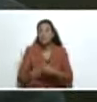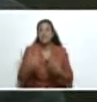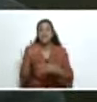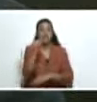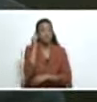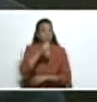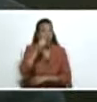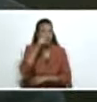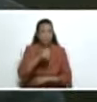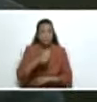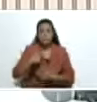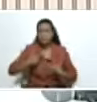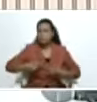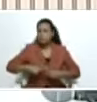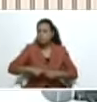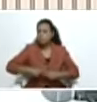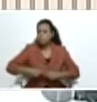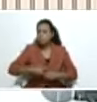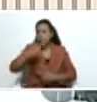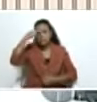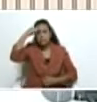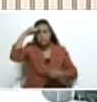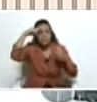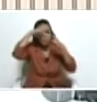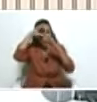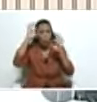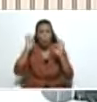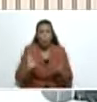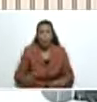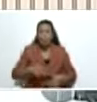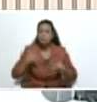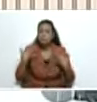Ernesto estaba muy estresado con el lanzamiento de la gran misión